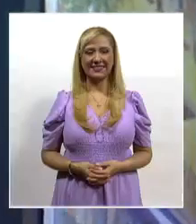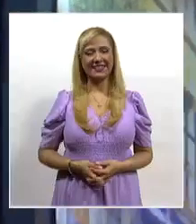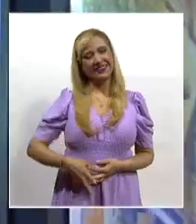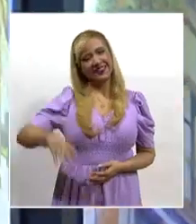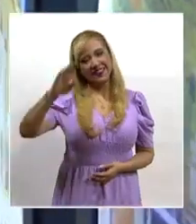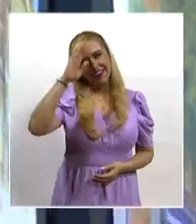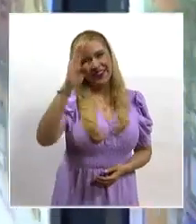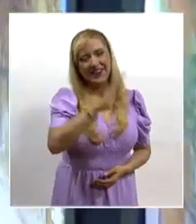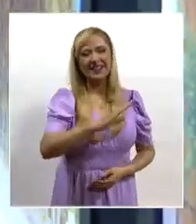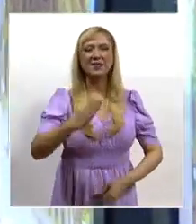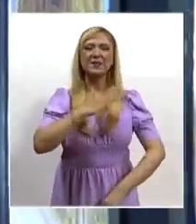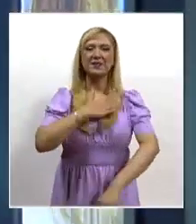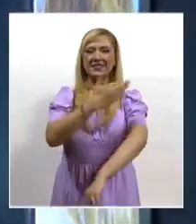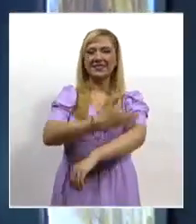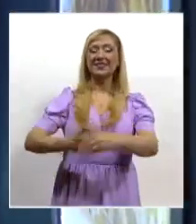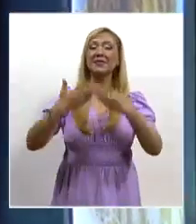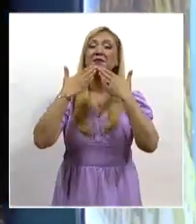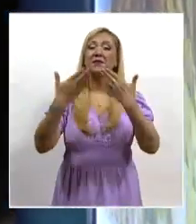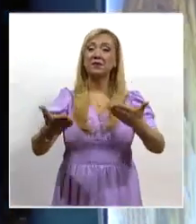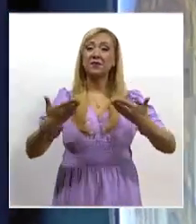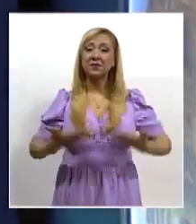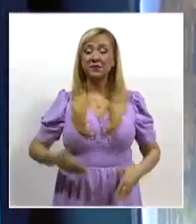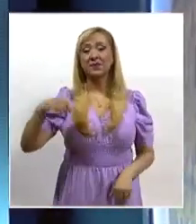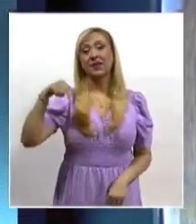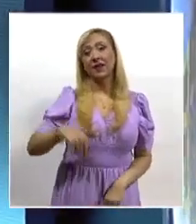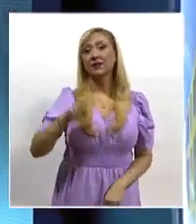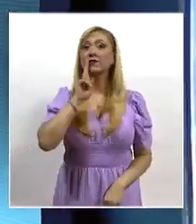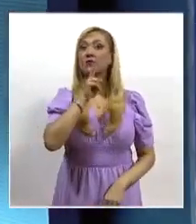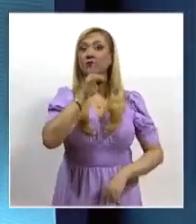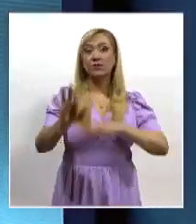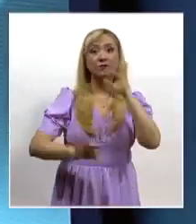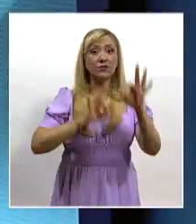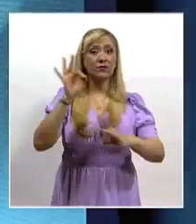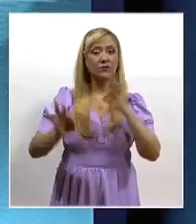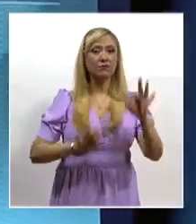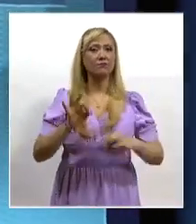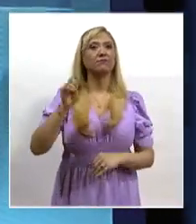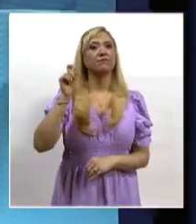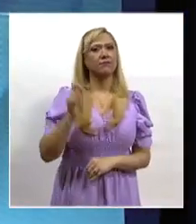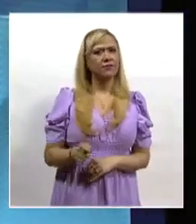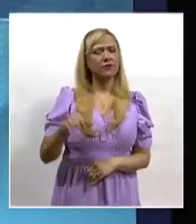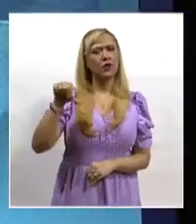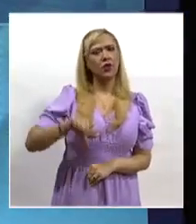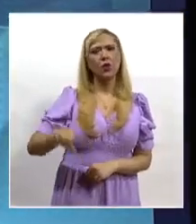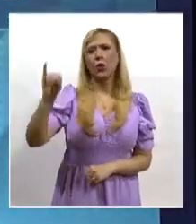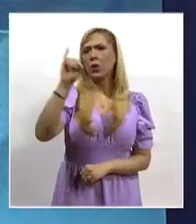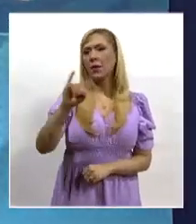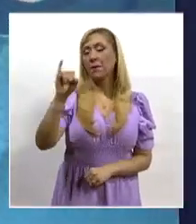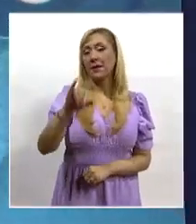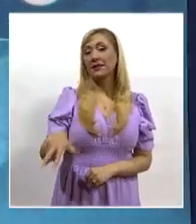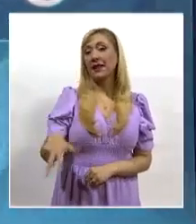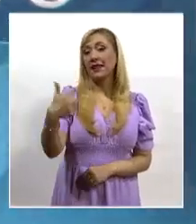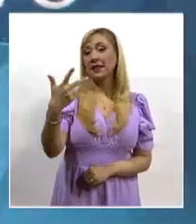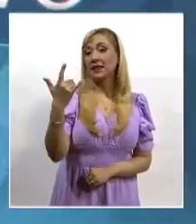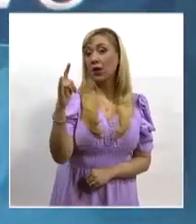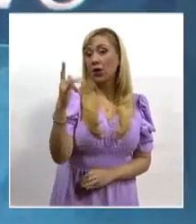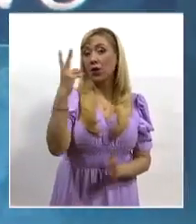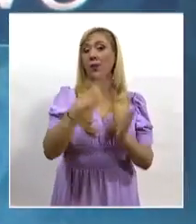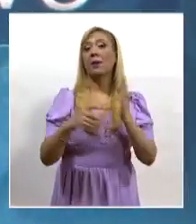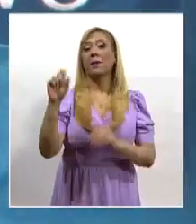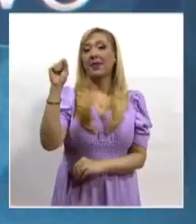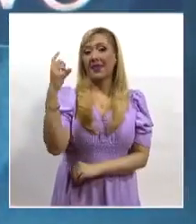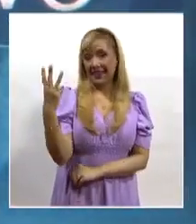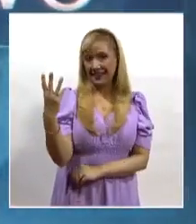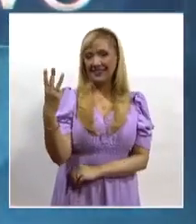Hola, ¿qué tal? Muy buenas tardes. Les damos la más cordial bienvenida a este espacio de noticias corte informativo. Hoy que es jueves 13 de julio de 2023.